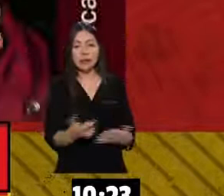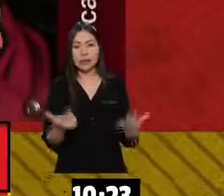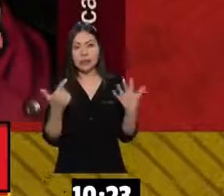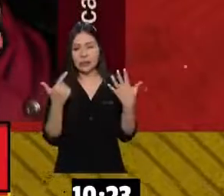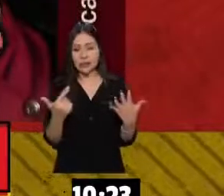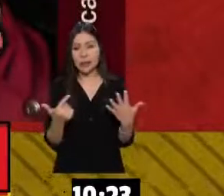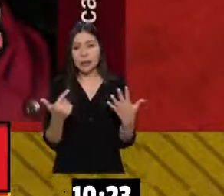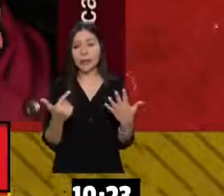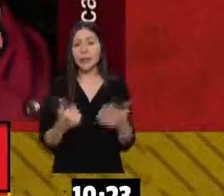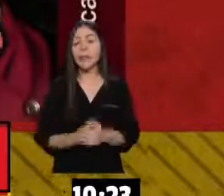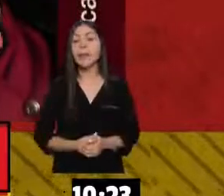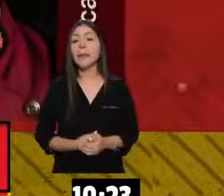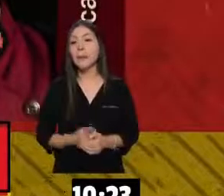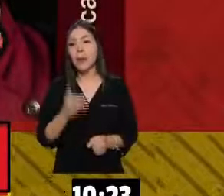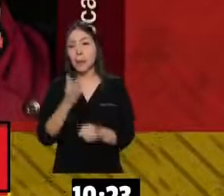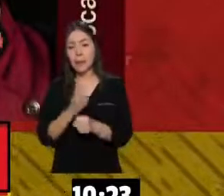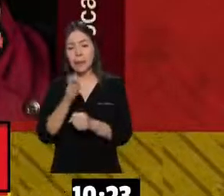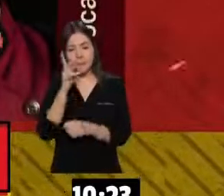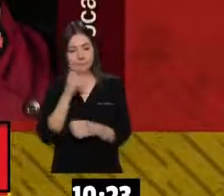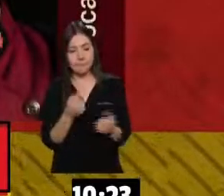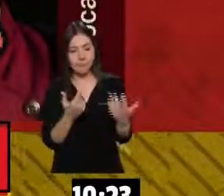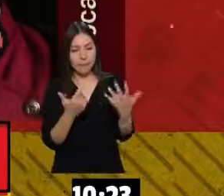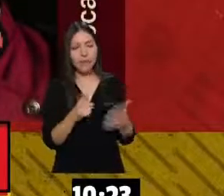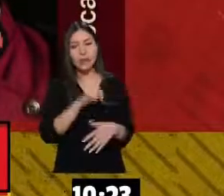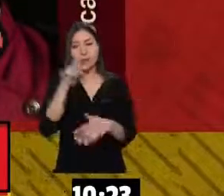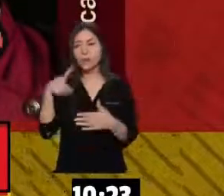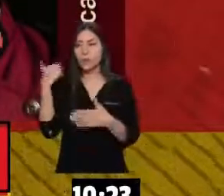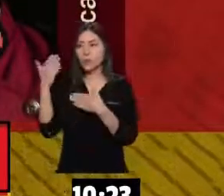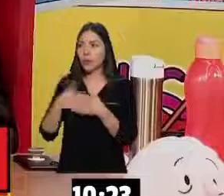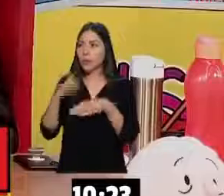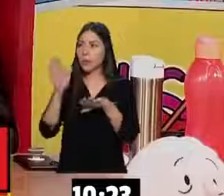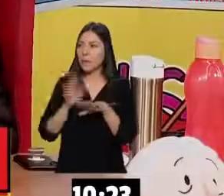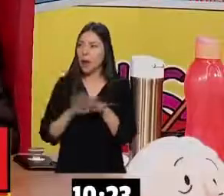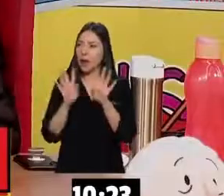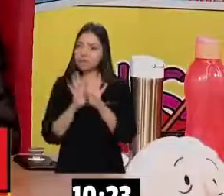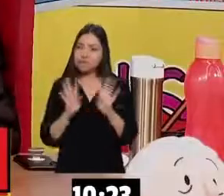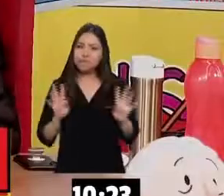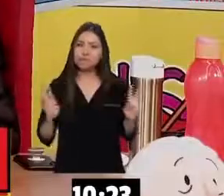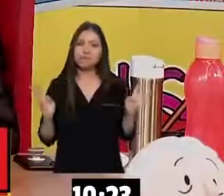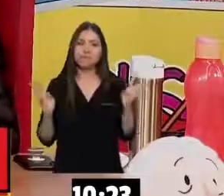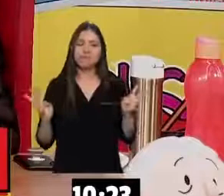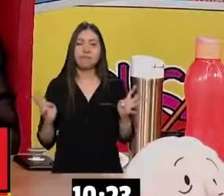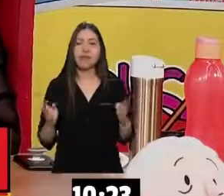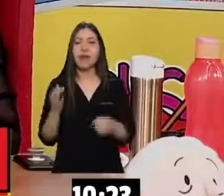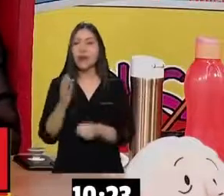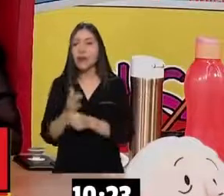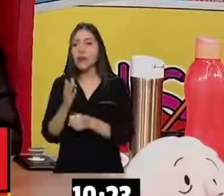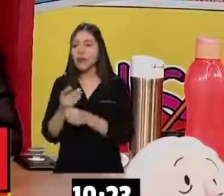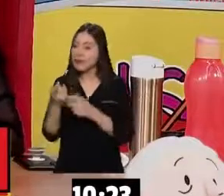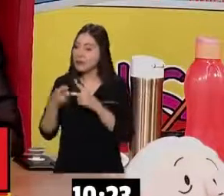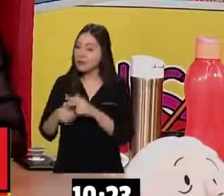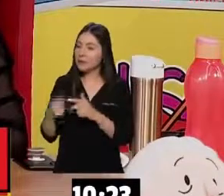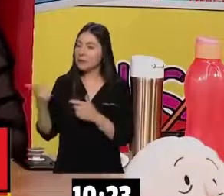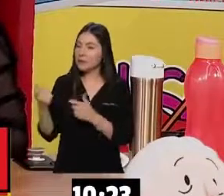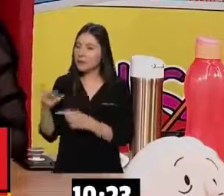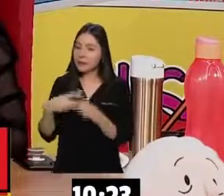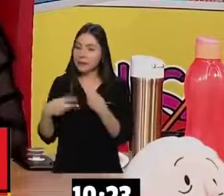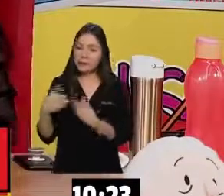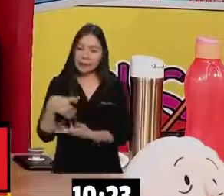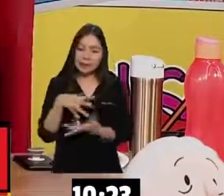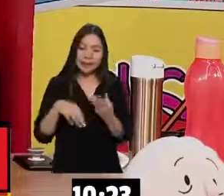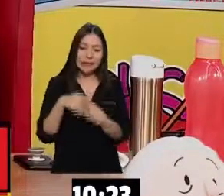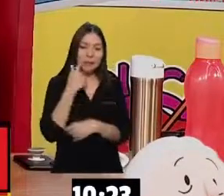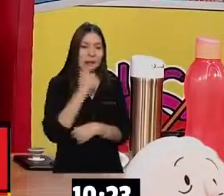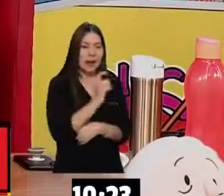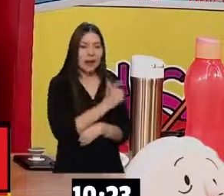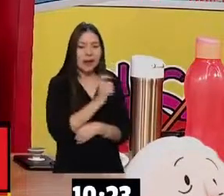sinfónico. Exacto, la siguiente va a ser sinfónica. Es que ahorita están juntando, ¿no? Para pagarle. Ahorita es cámara. A la orquesta